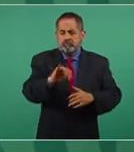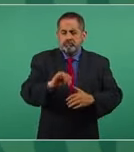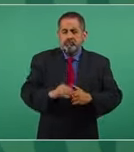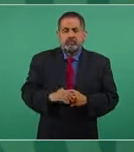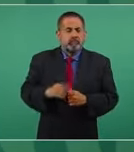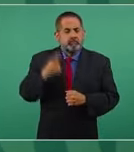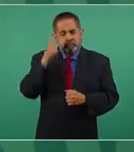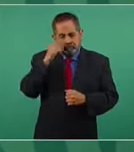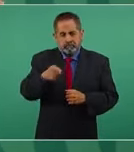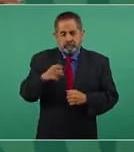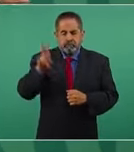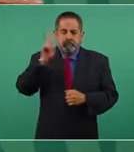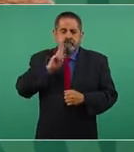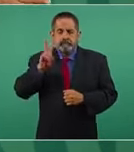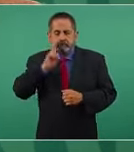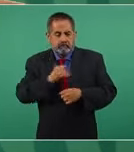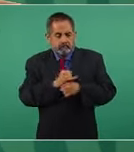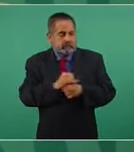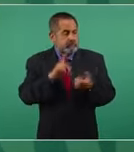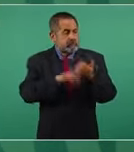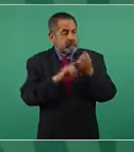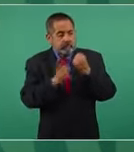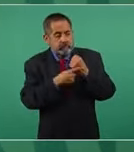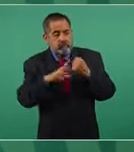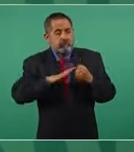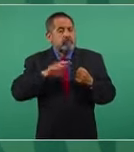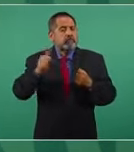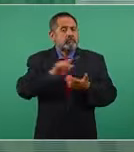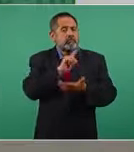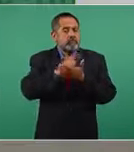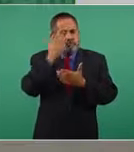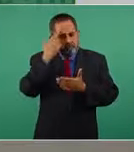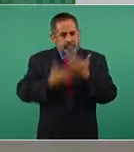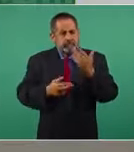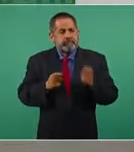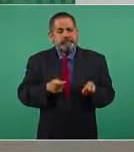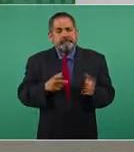para que se vea si no hay otros delitos.